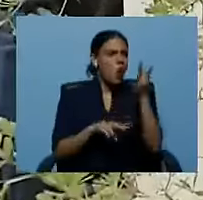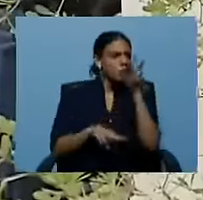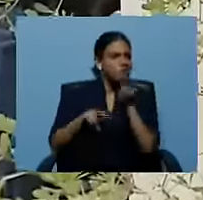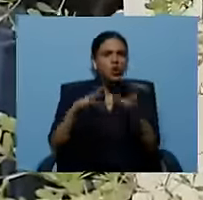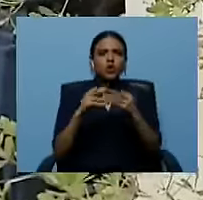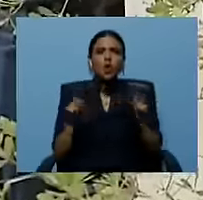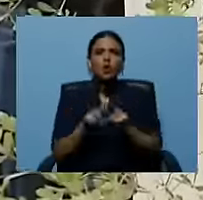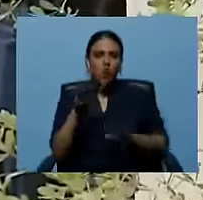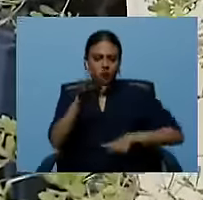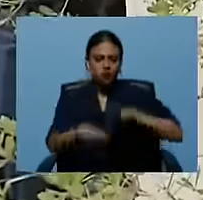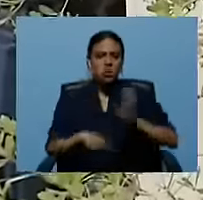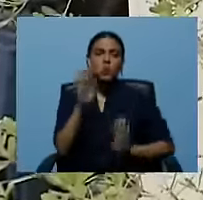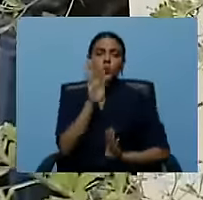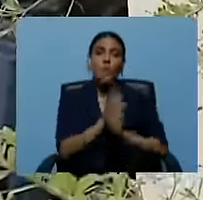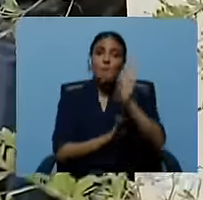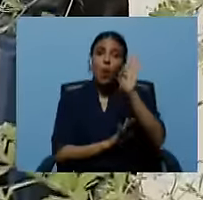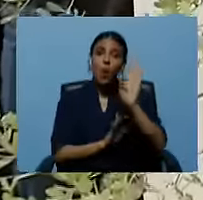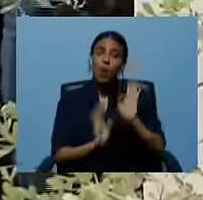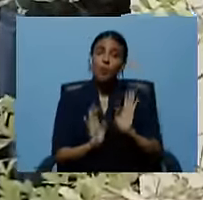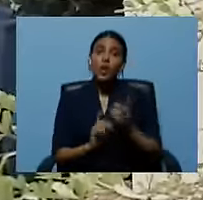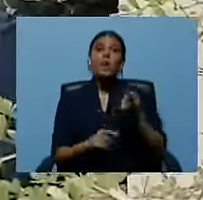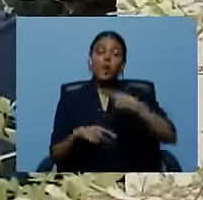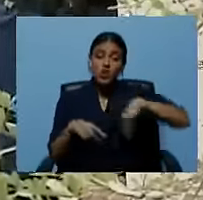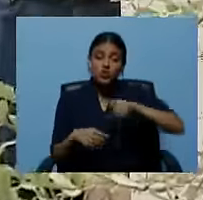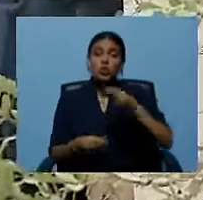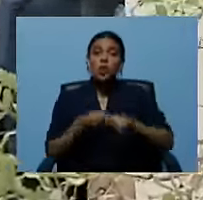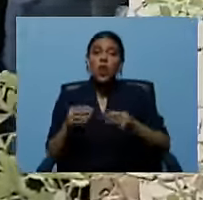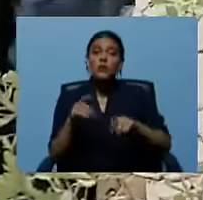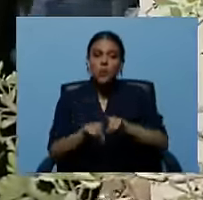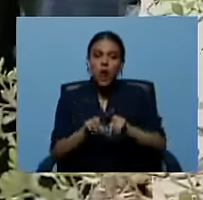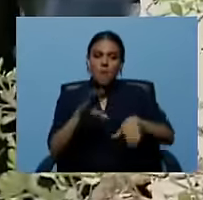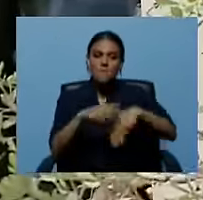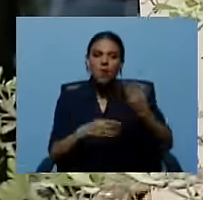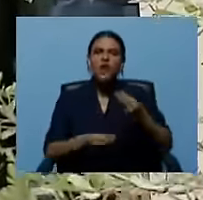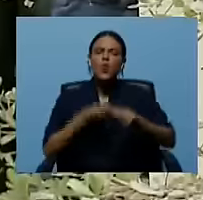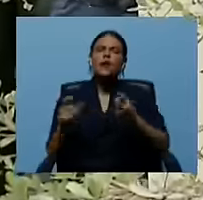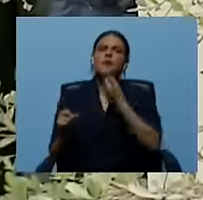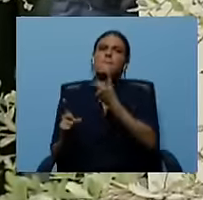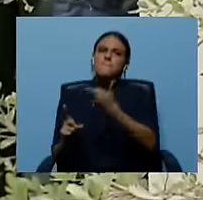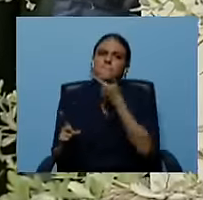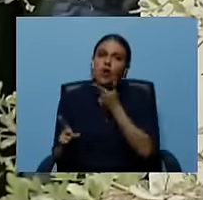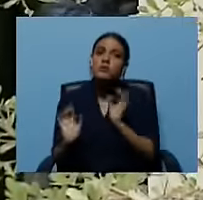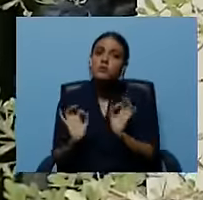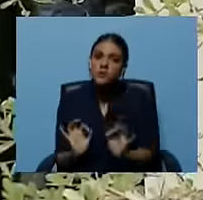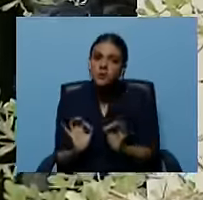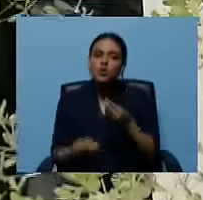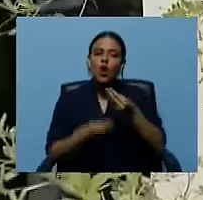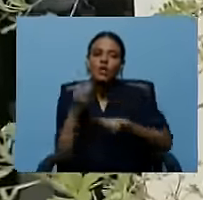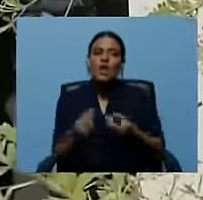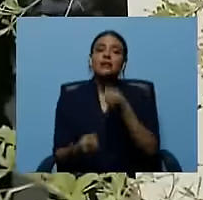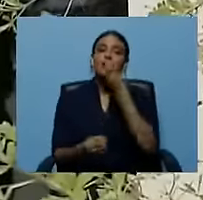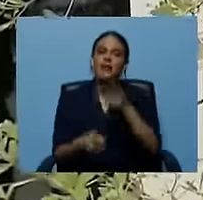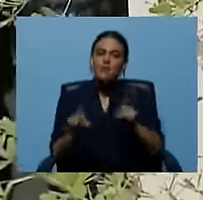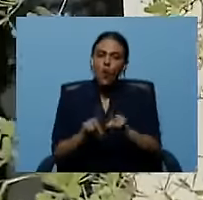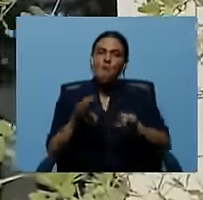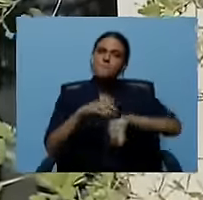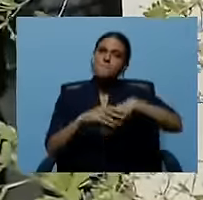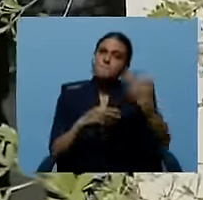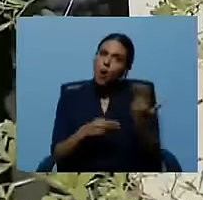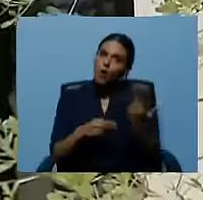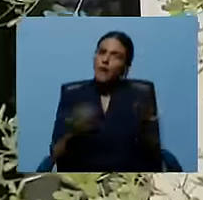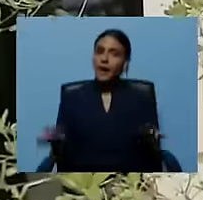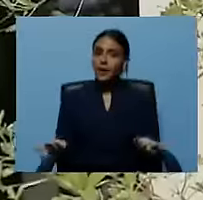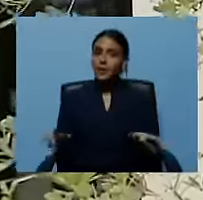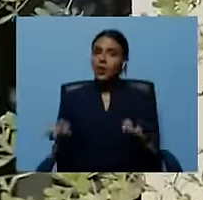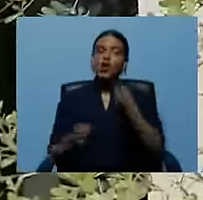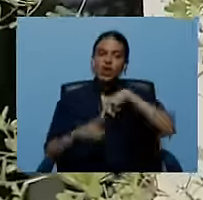avanzado, porque las cosas hay que hacerlas bien y hacerlas bonitas y hacerlas modernas y